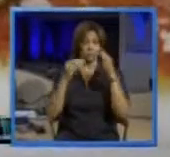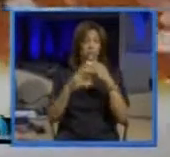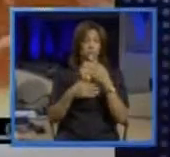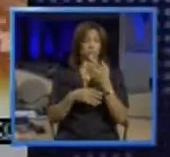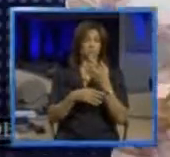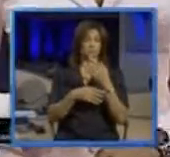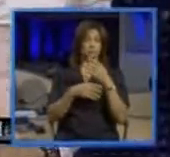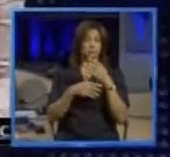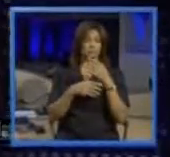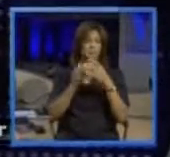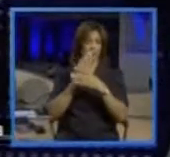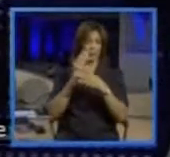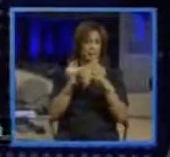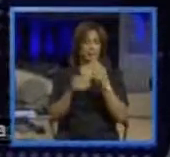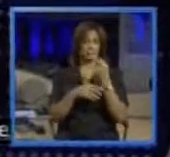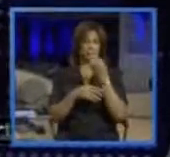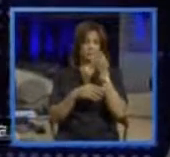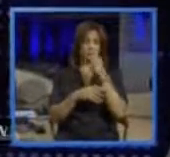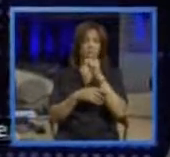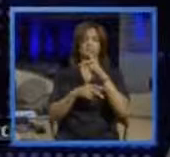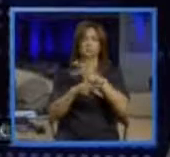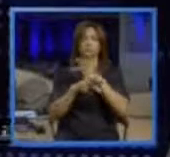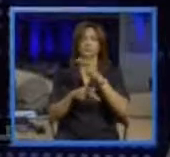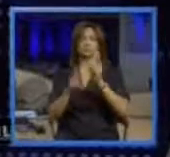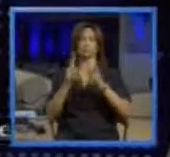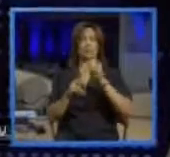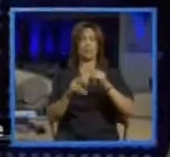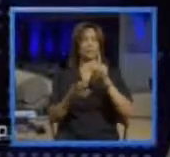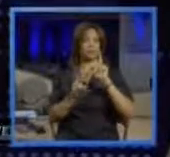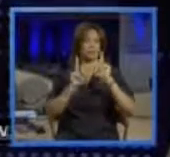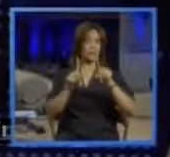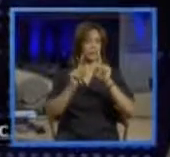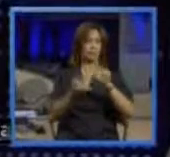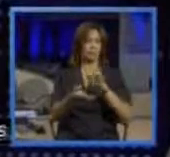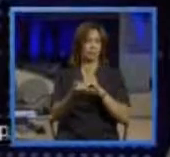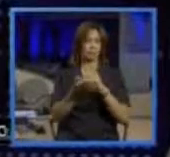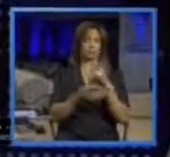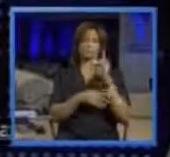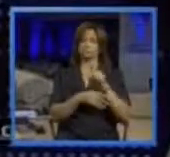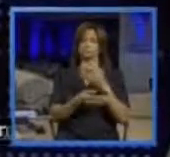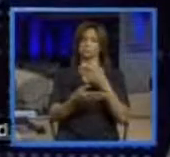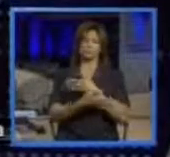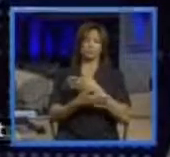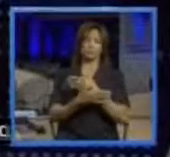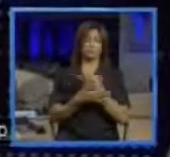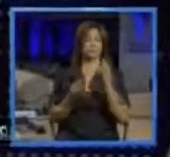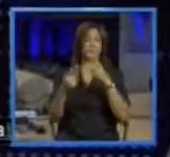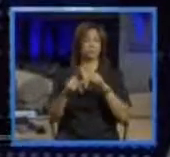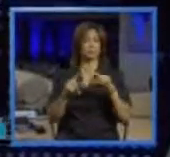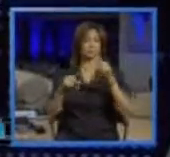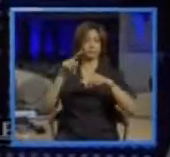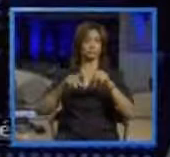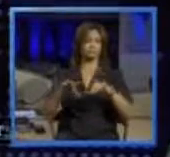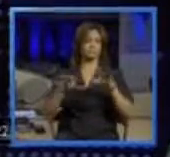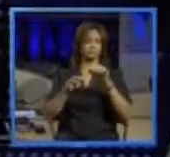los alimentos se requiere atención médica urgente si se presentan síntomas en recién nacidos o bebés y alguien